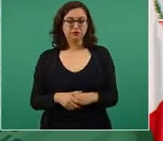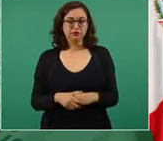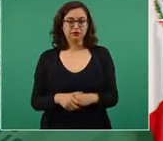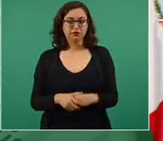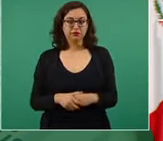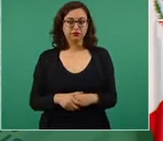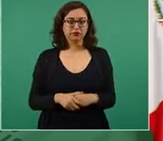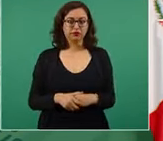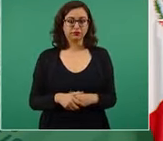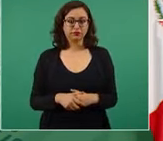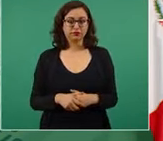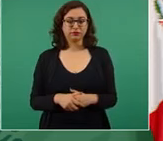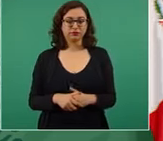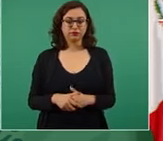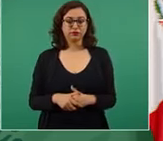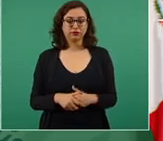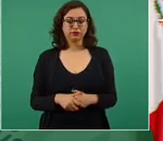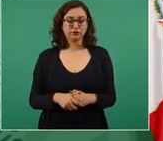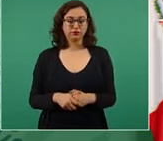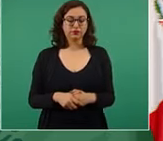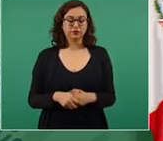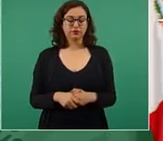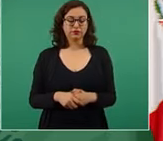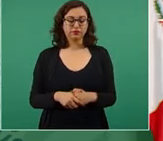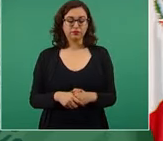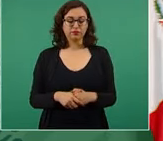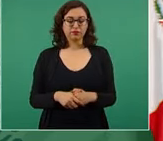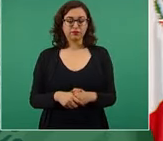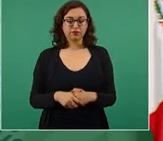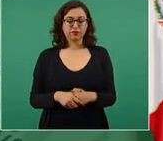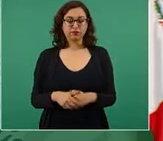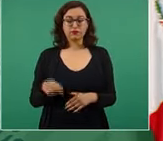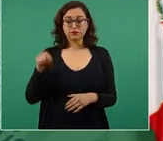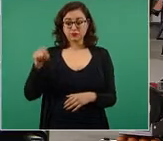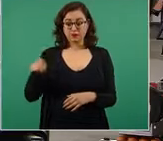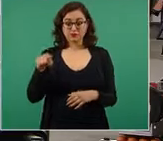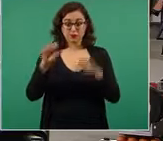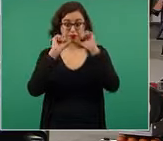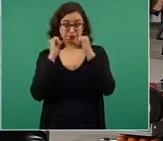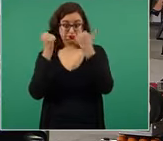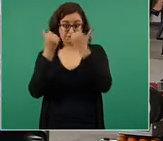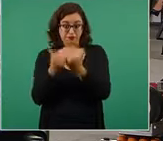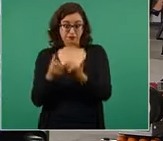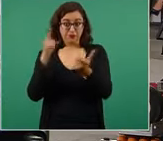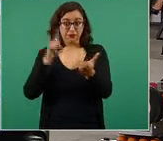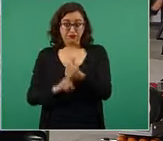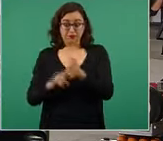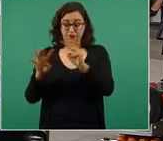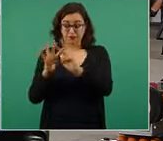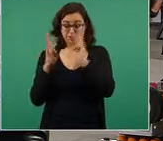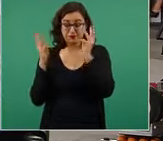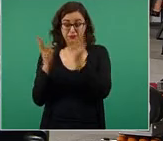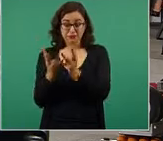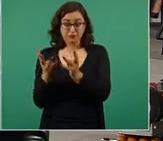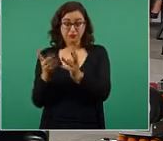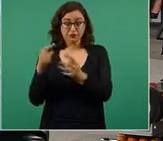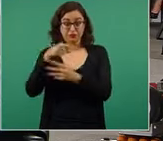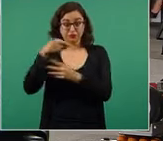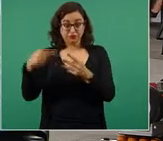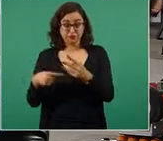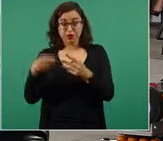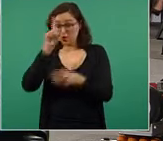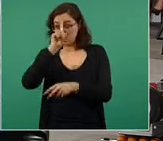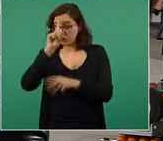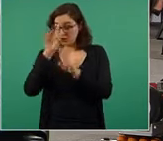Los integrantes del Consejo Ejecutivo de la dirección y los